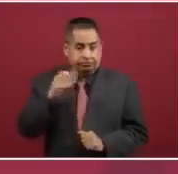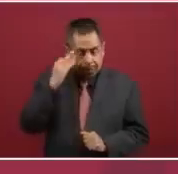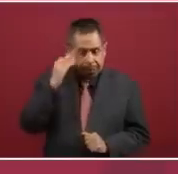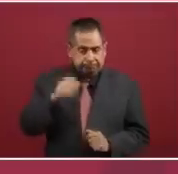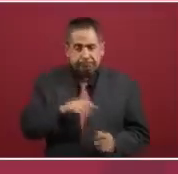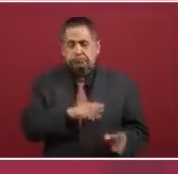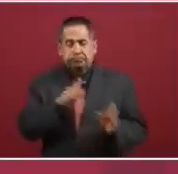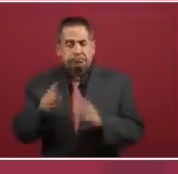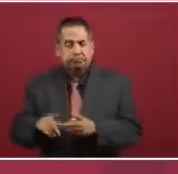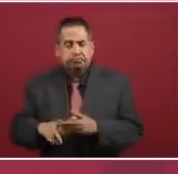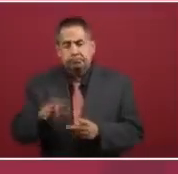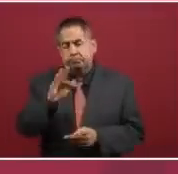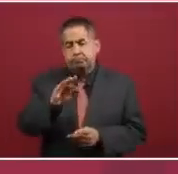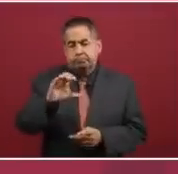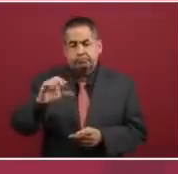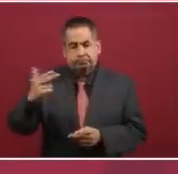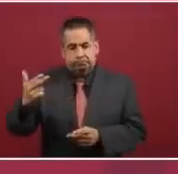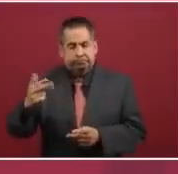Calderón